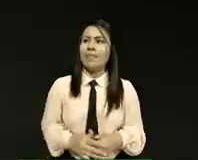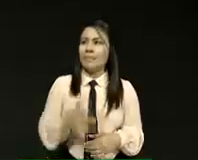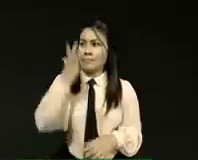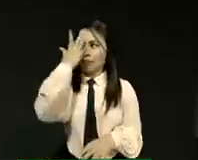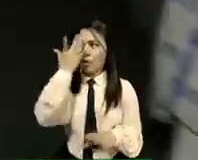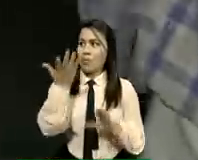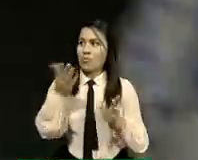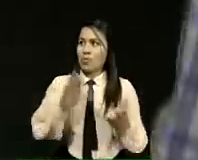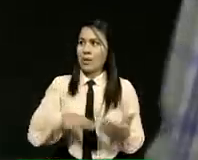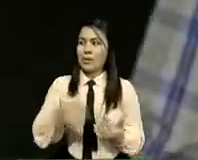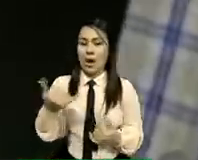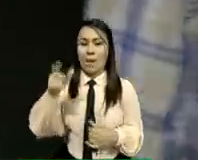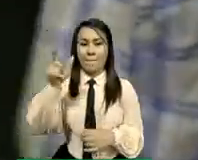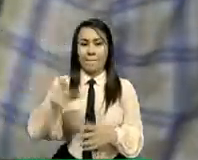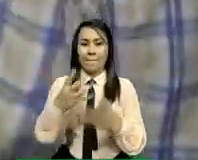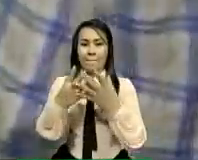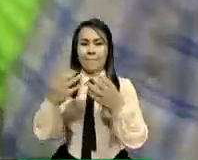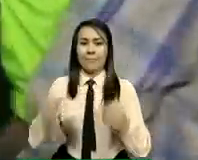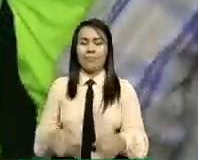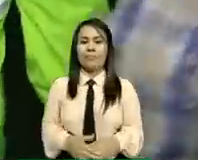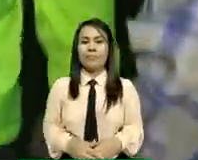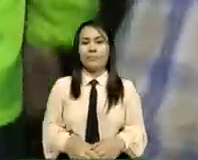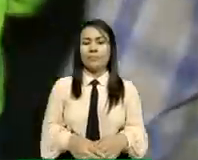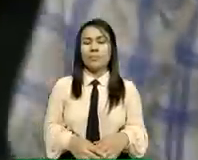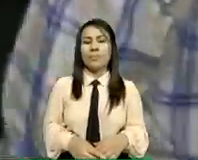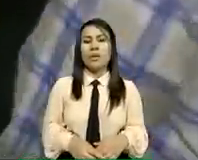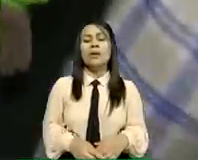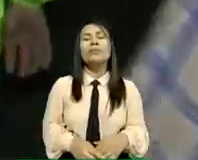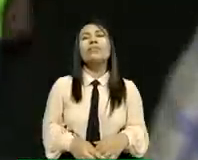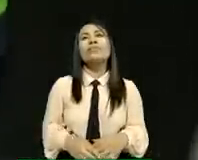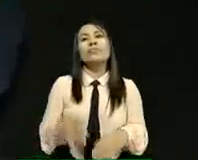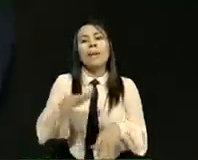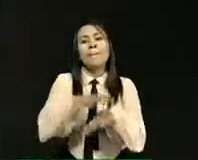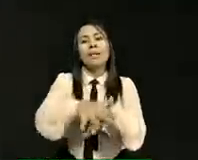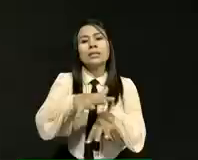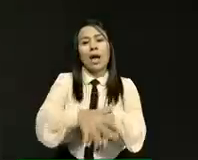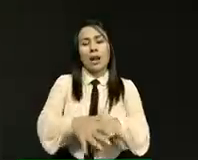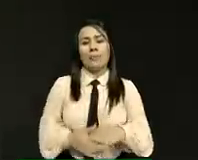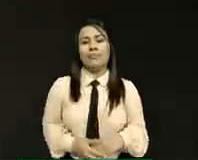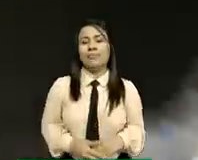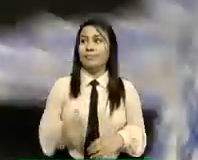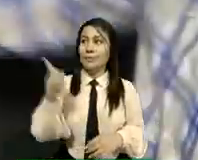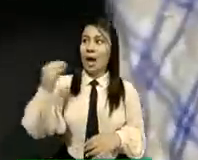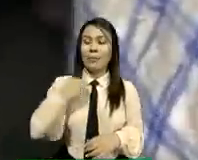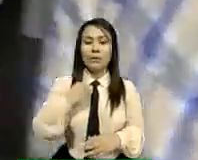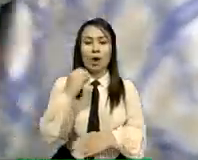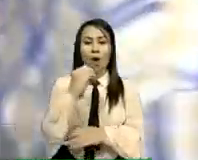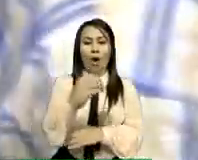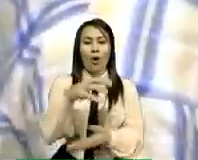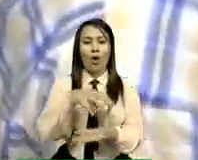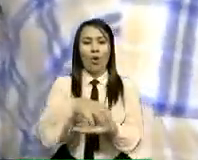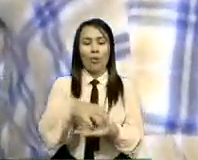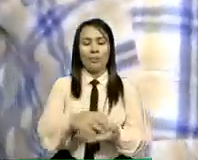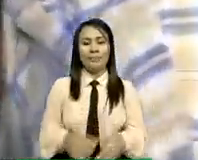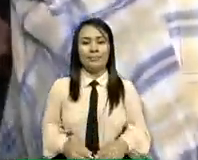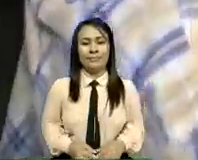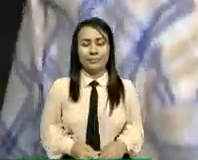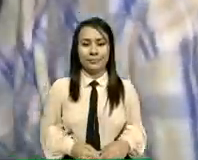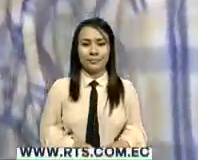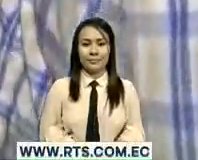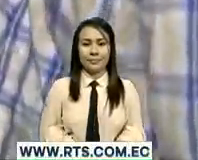El detenido fue llevado hasta el Centro de Rehabilitación Social de Machala. Desde El Oro, informó Karina